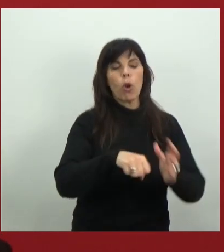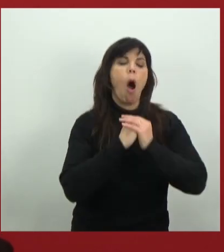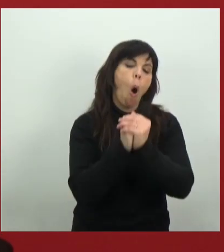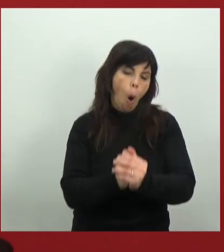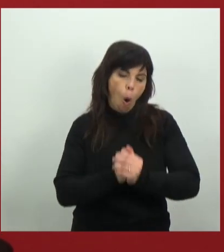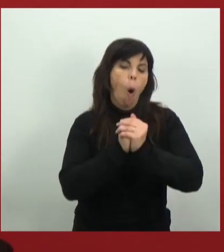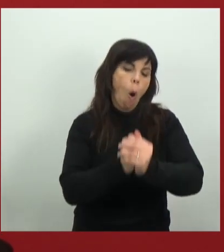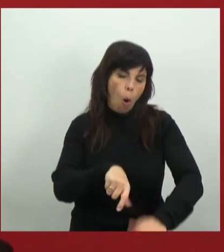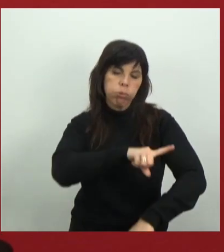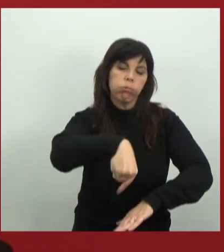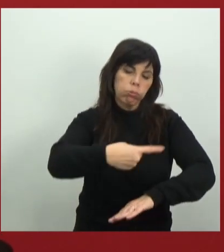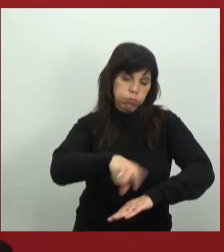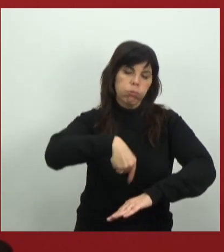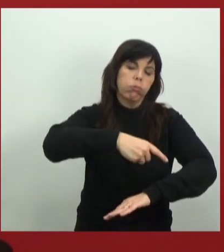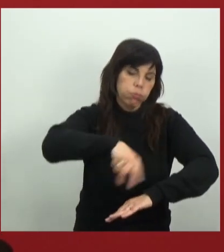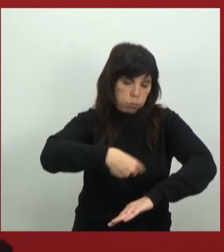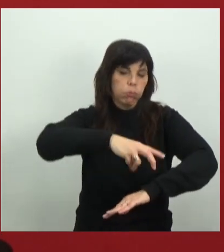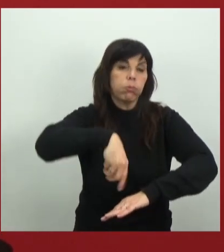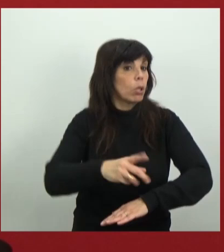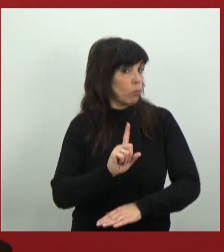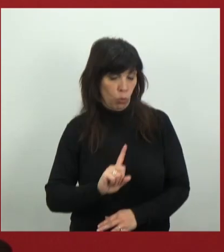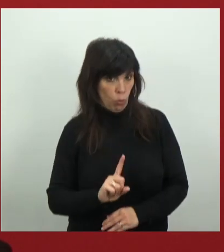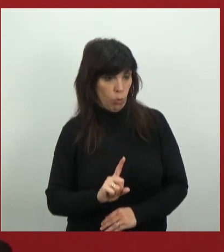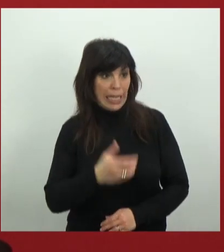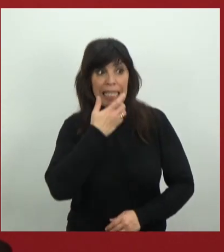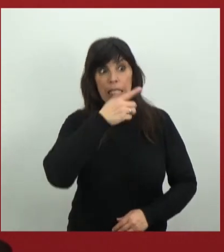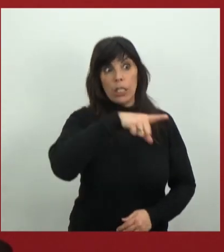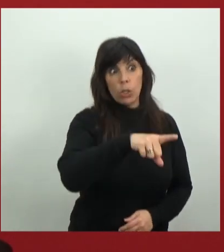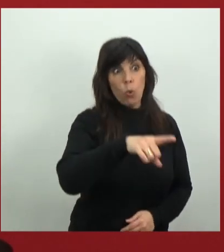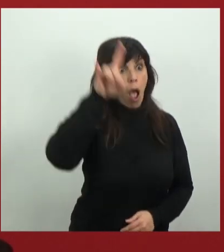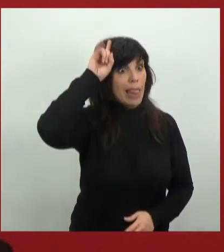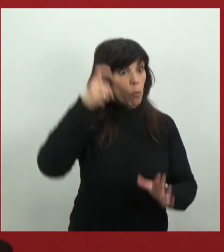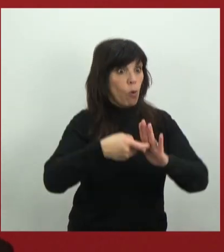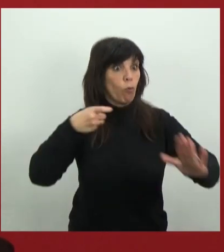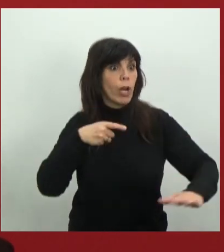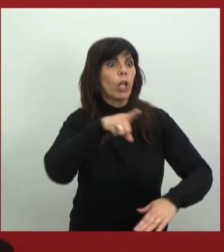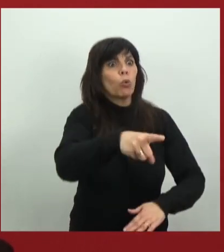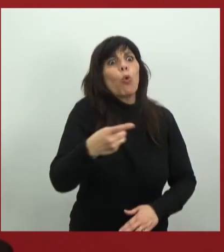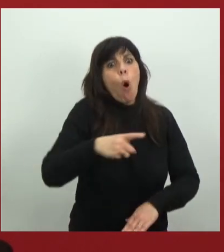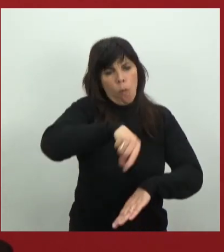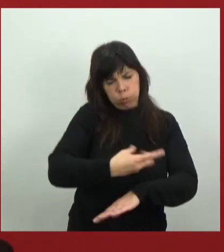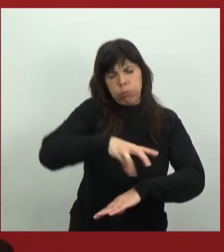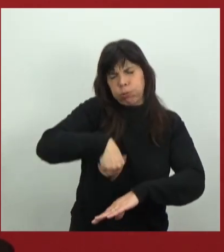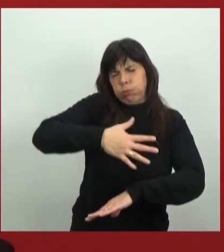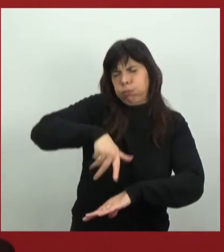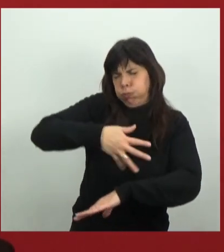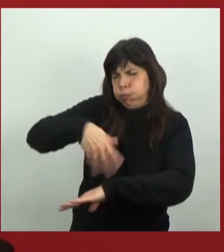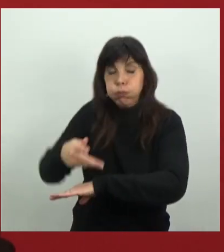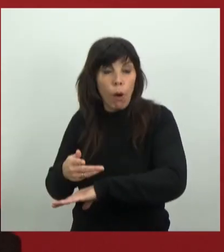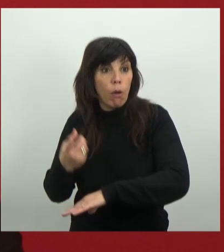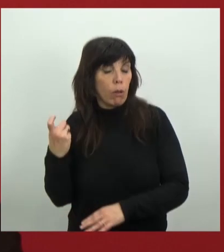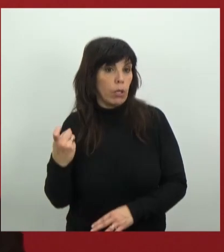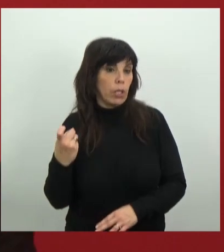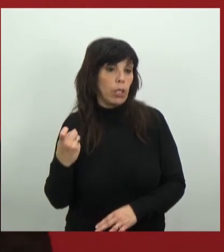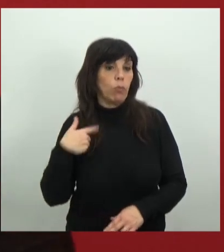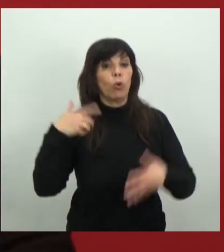tú necesitas horas para echar un demonio fuera, te doy un consejo. Es mejor